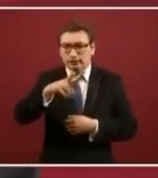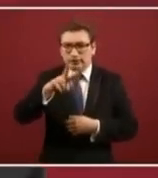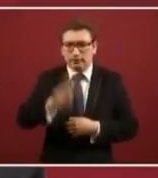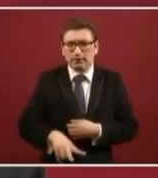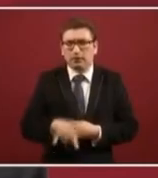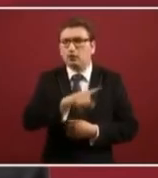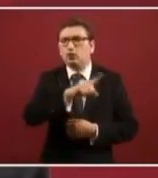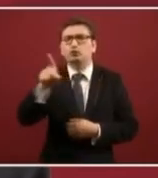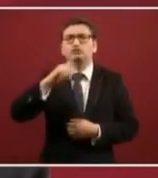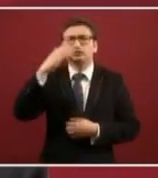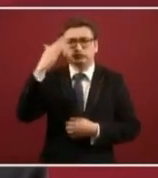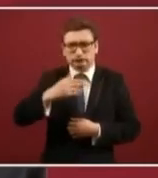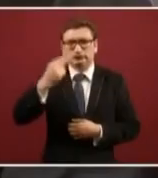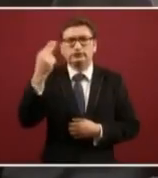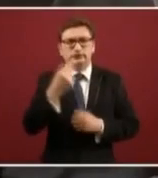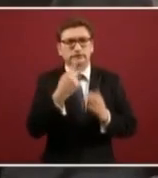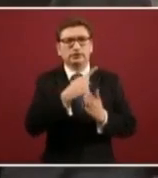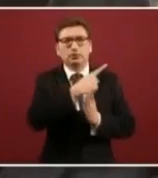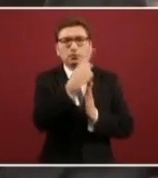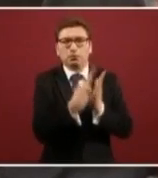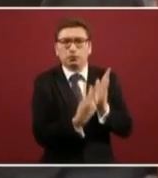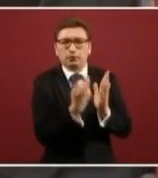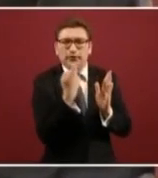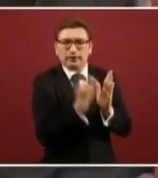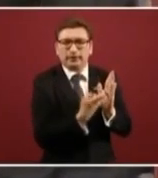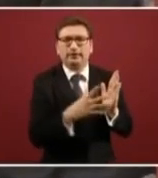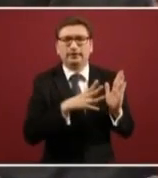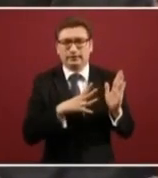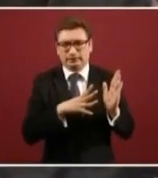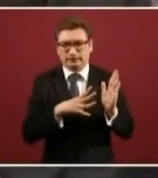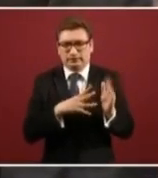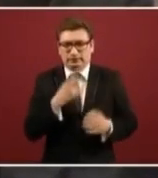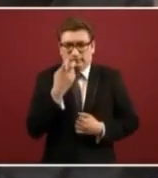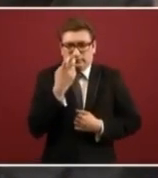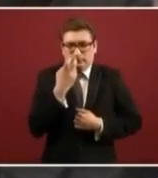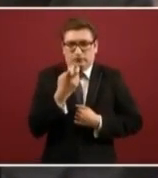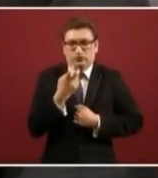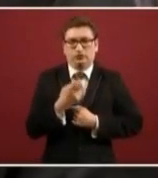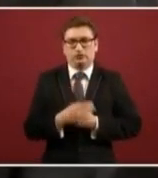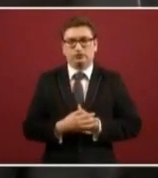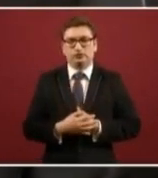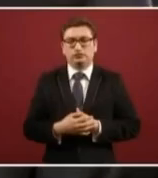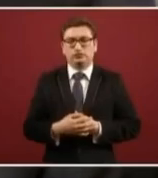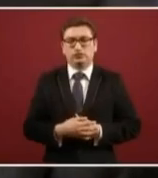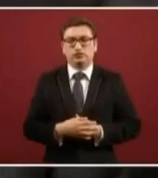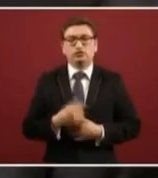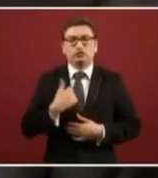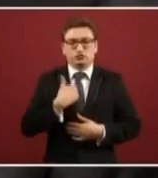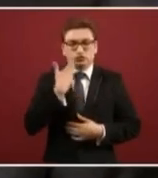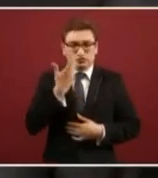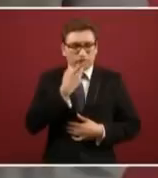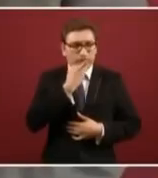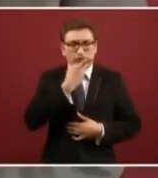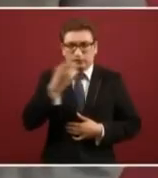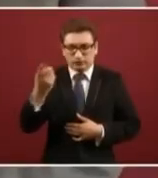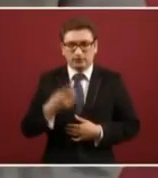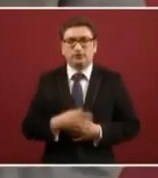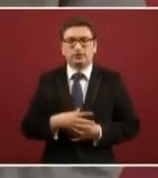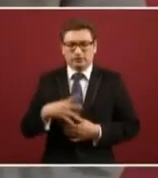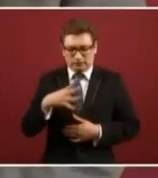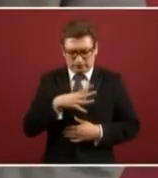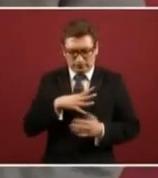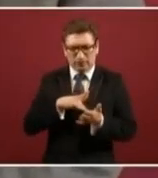estos programas y de manera especial quería yo dar a conocer lo del